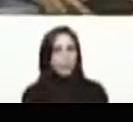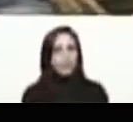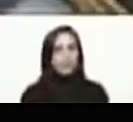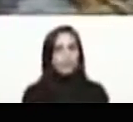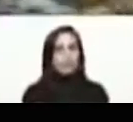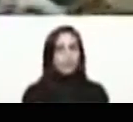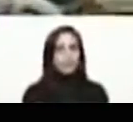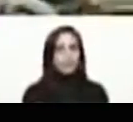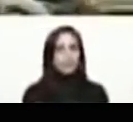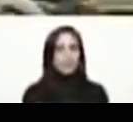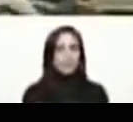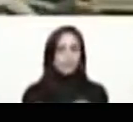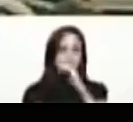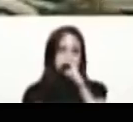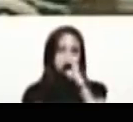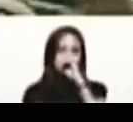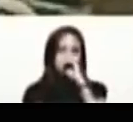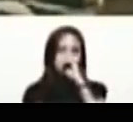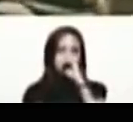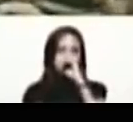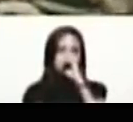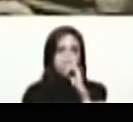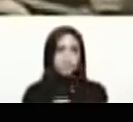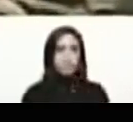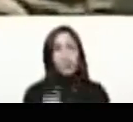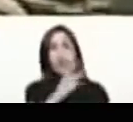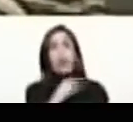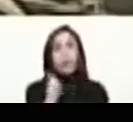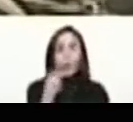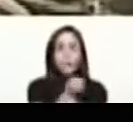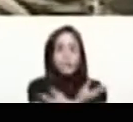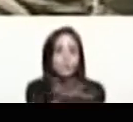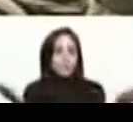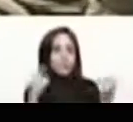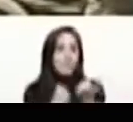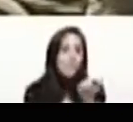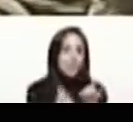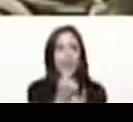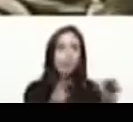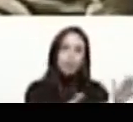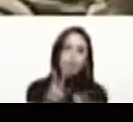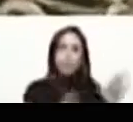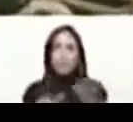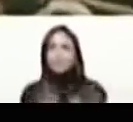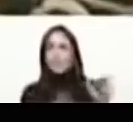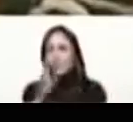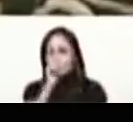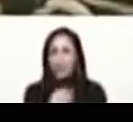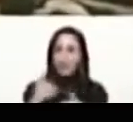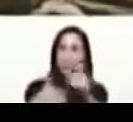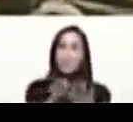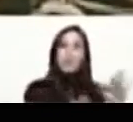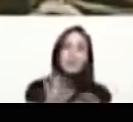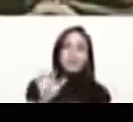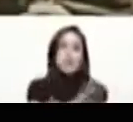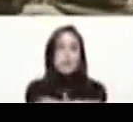La batuta se la tenemos que entregar a ustedes, la juventud más joven. De 12, 13, 14 años, 15,